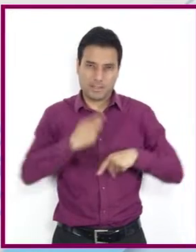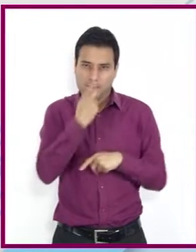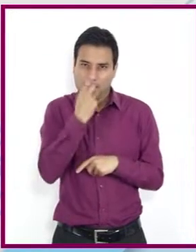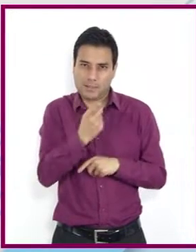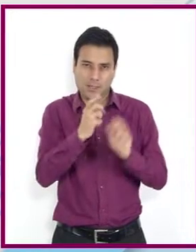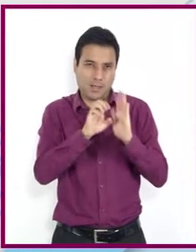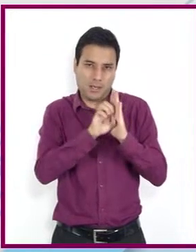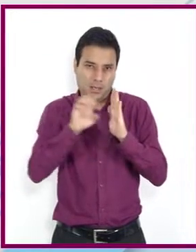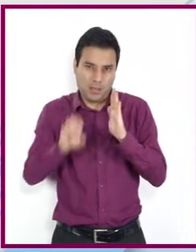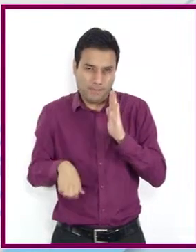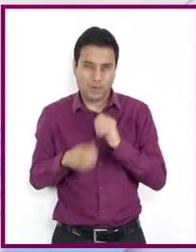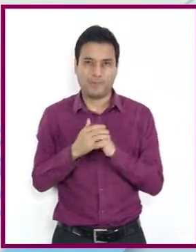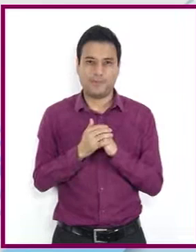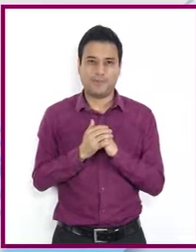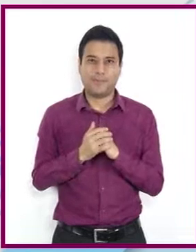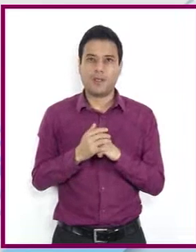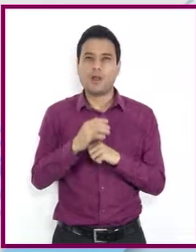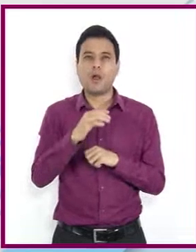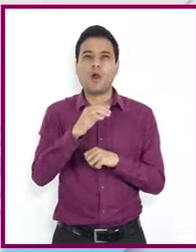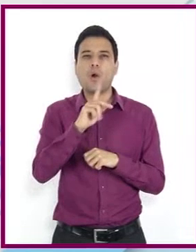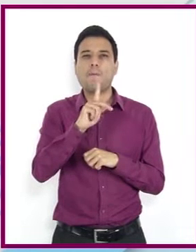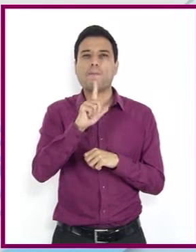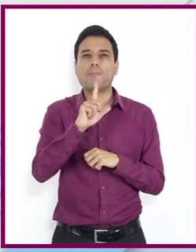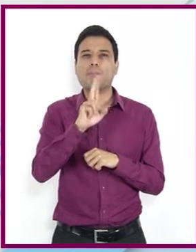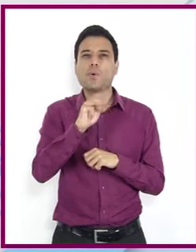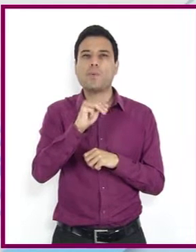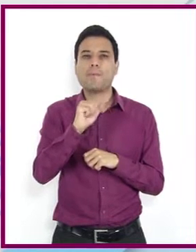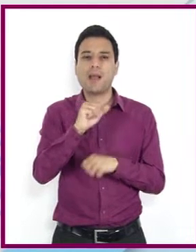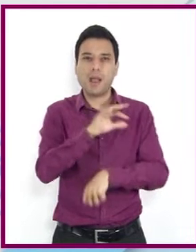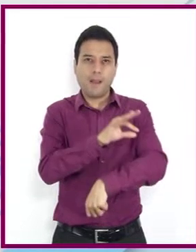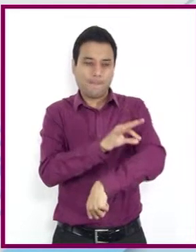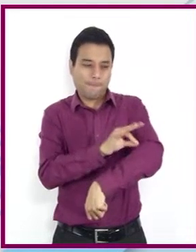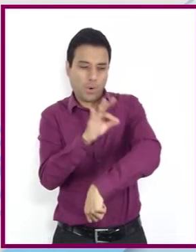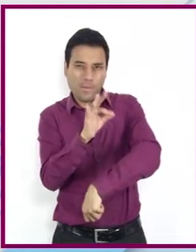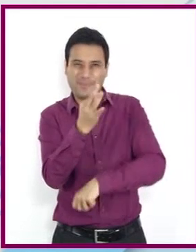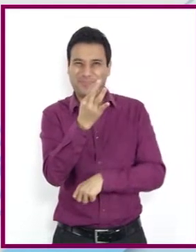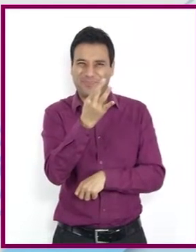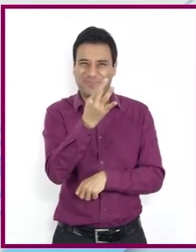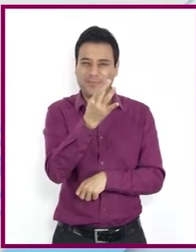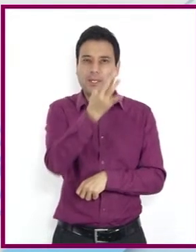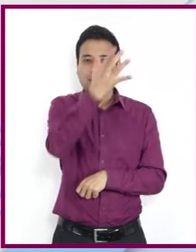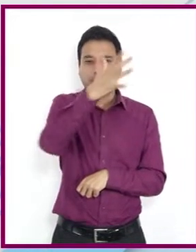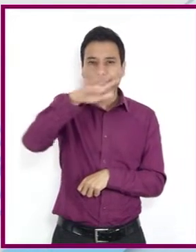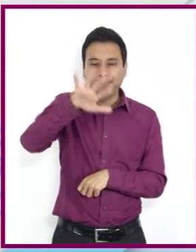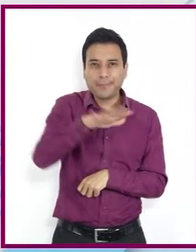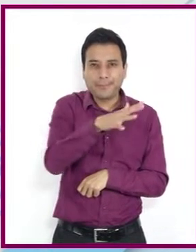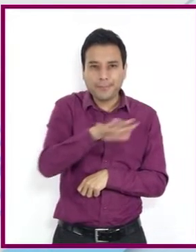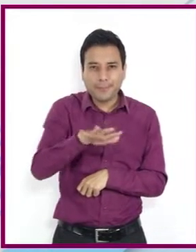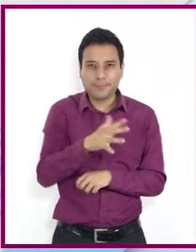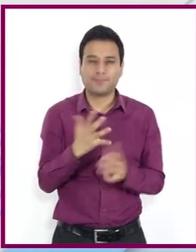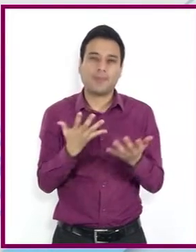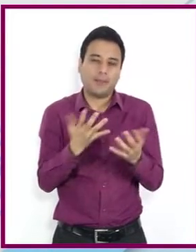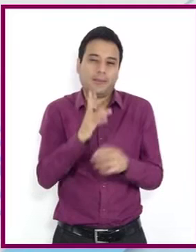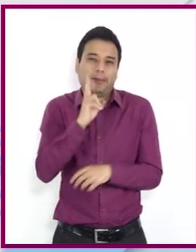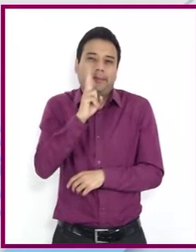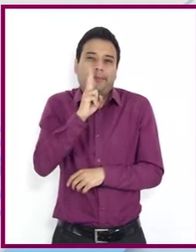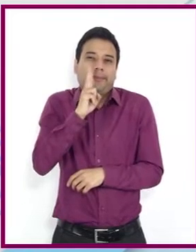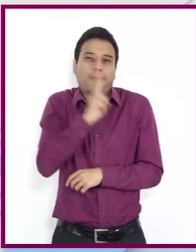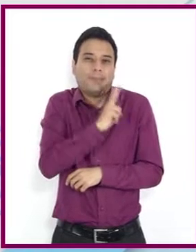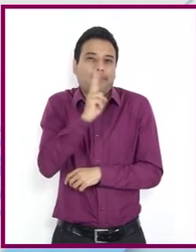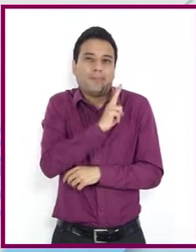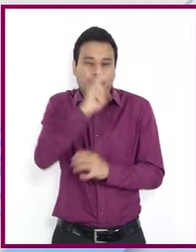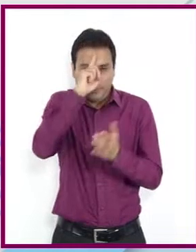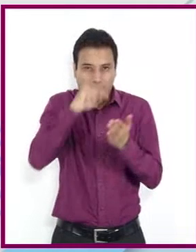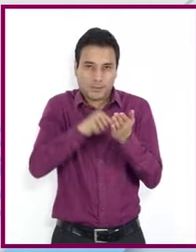una pluma y un martillo de acero. Si dejamos caer una pluma, será evidente que el aire evitará que la